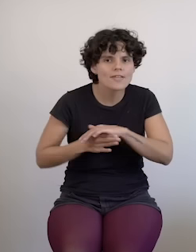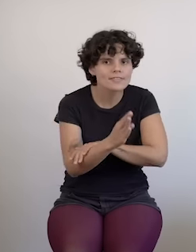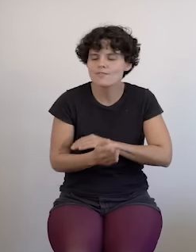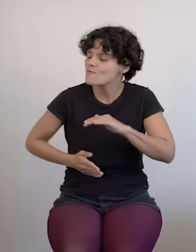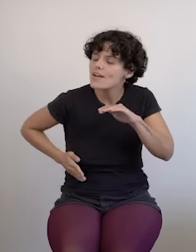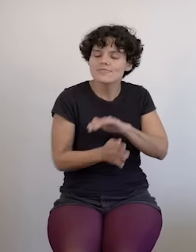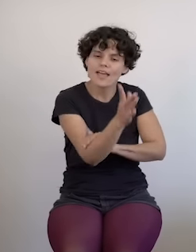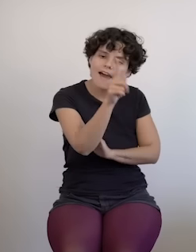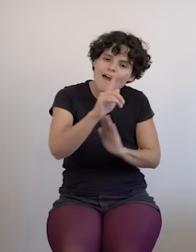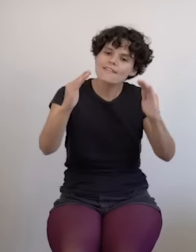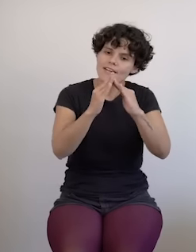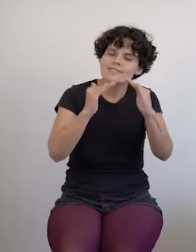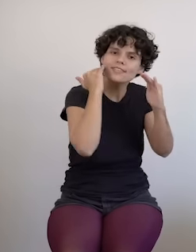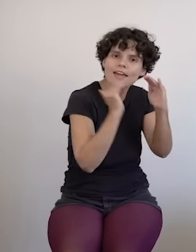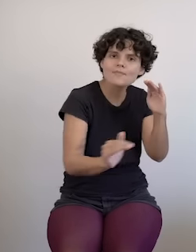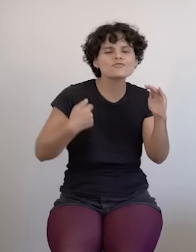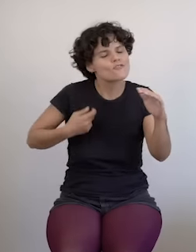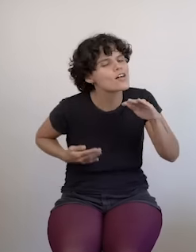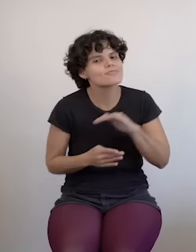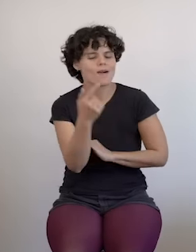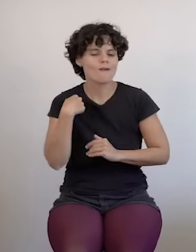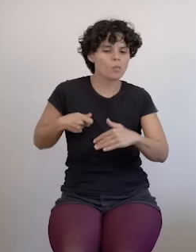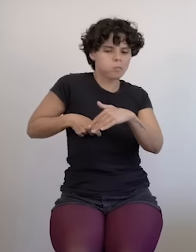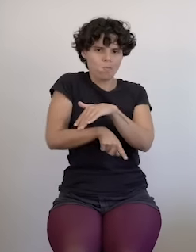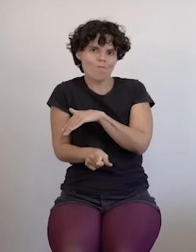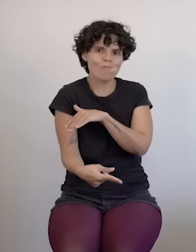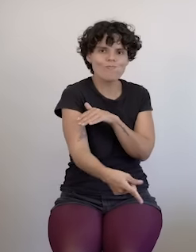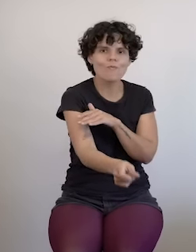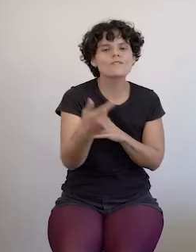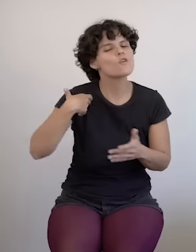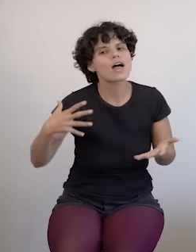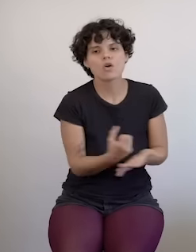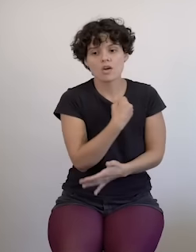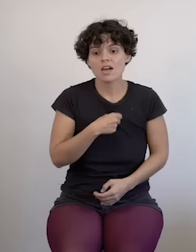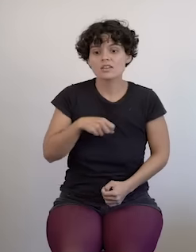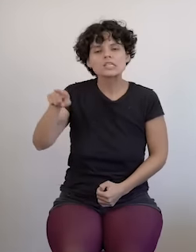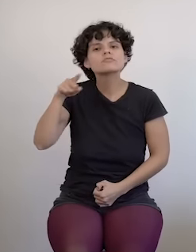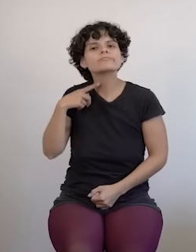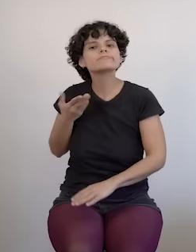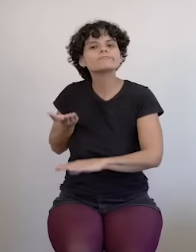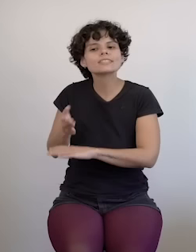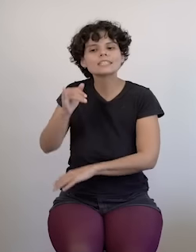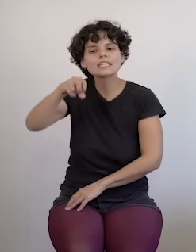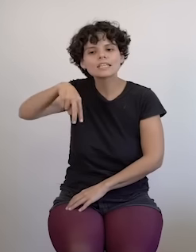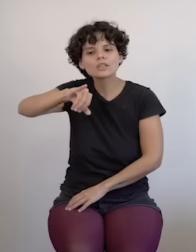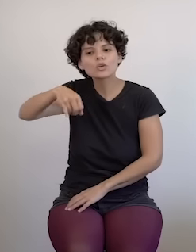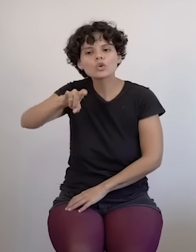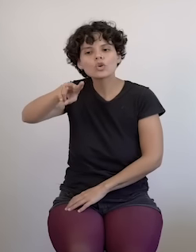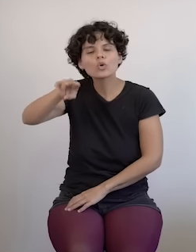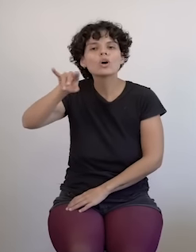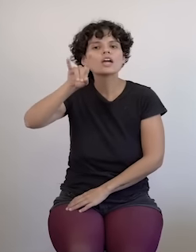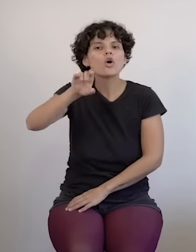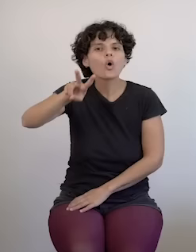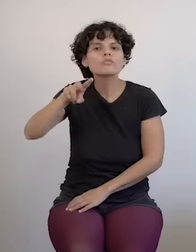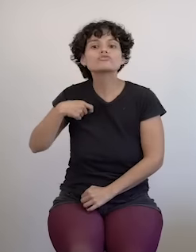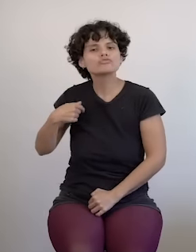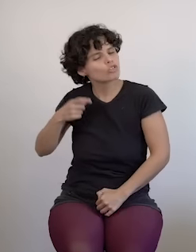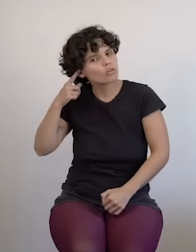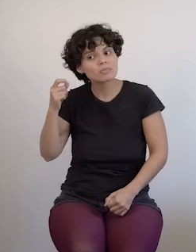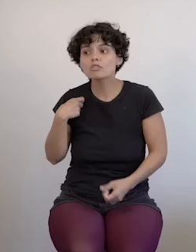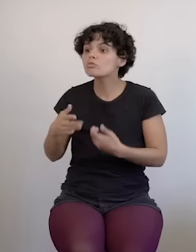Yo voy a entrar a esta guay, yo no sé cómo chucha voy a entrar a esta guay, pero voy a mundiar a esta guay, me voy a meterme a esta guay. Por ahí, uy, hoop, y me dicen, ¿un